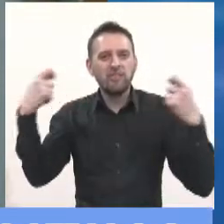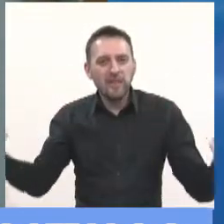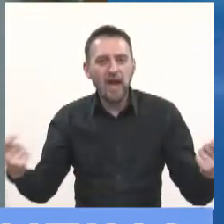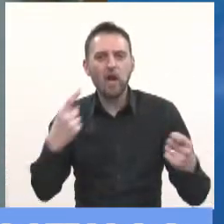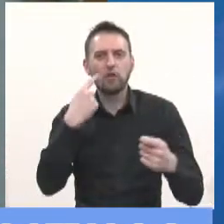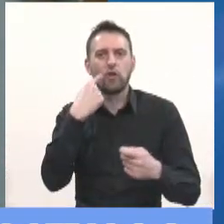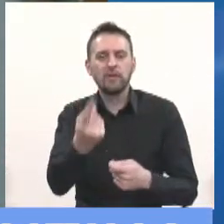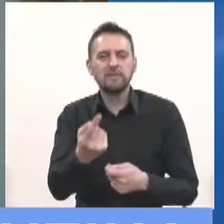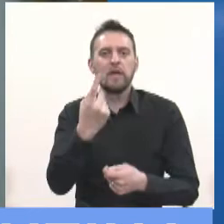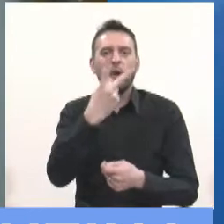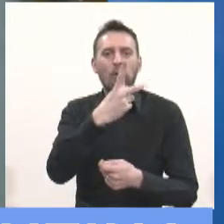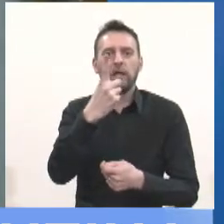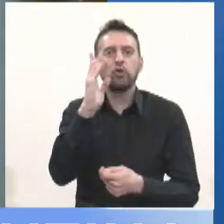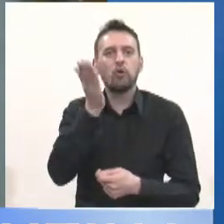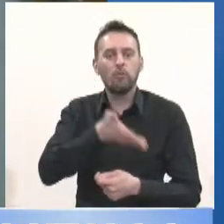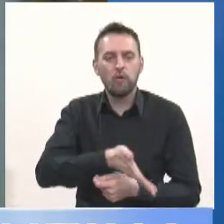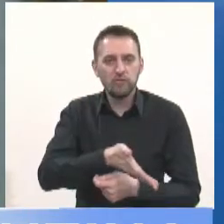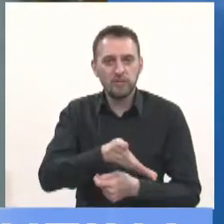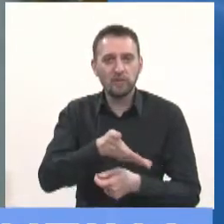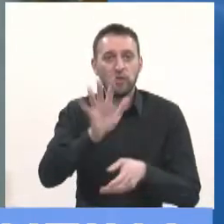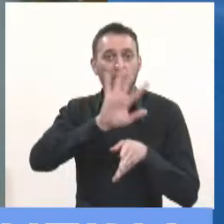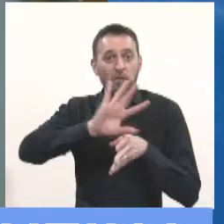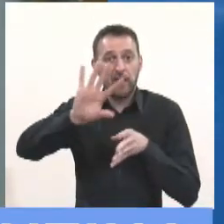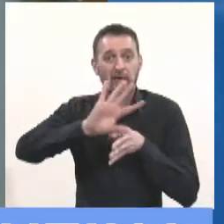el 21% de nuestra deuda está bajo ley extranjera.